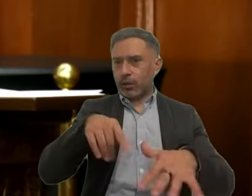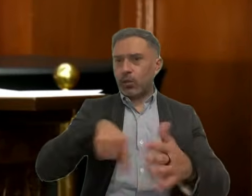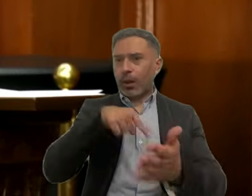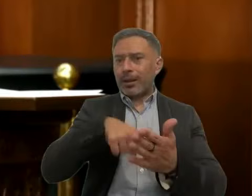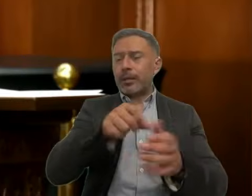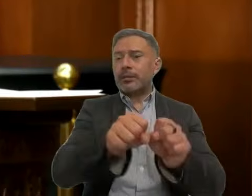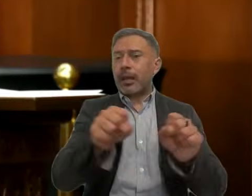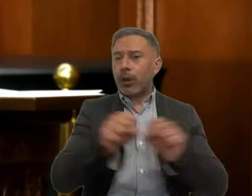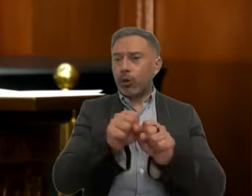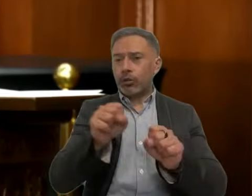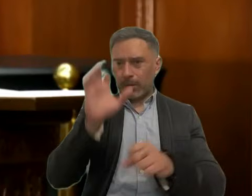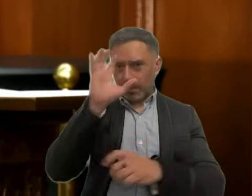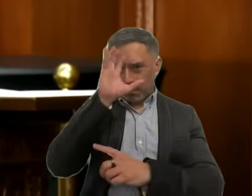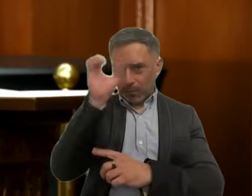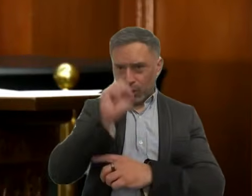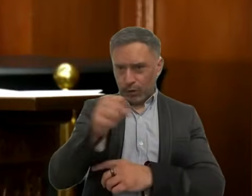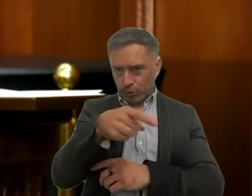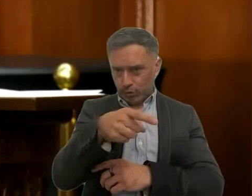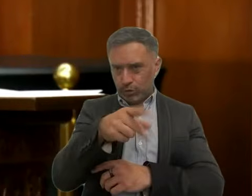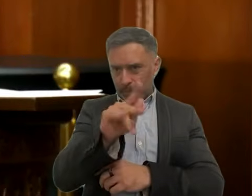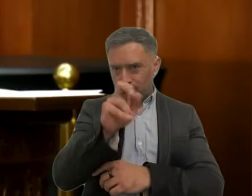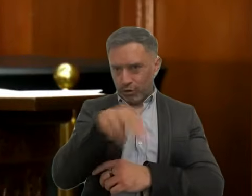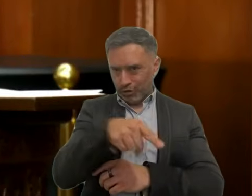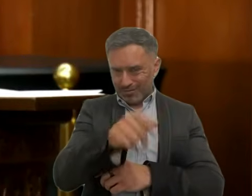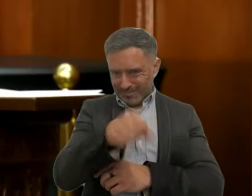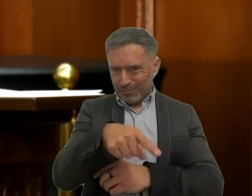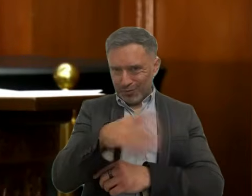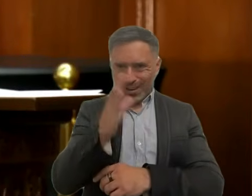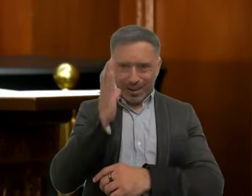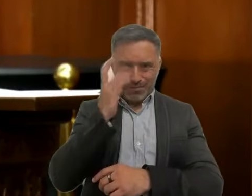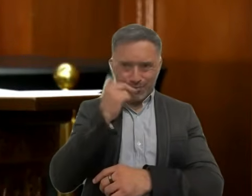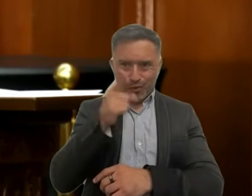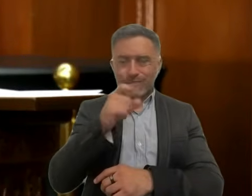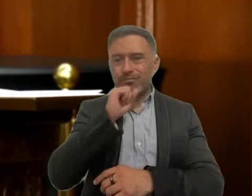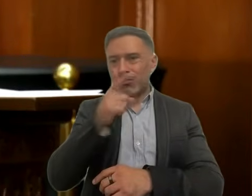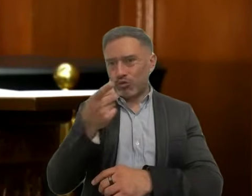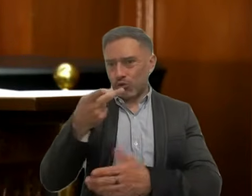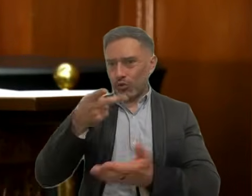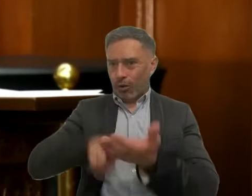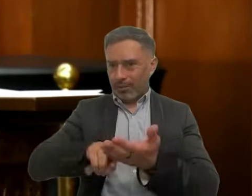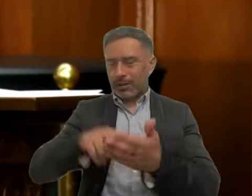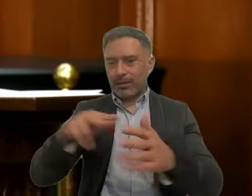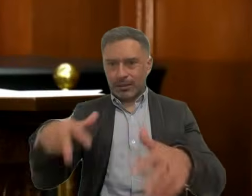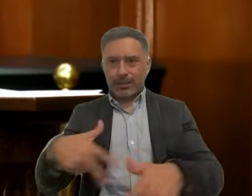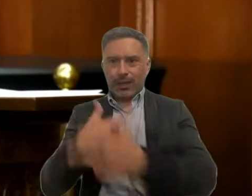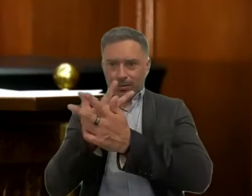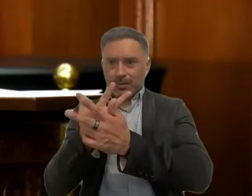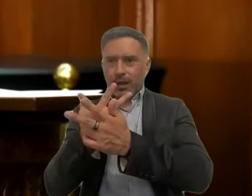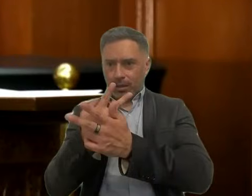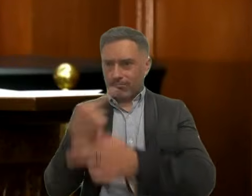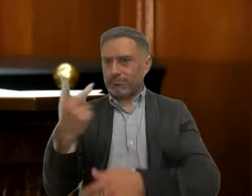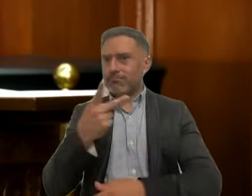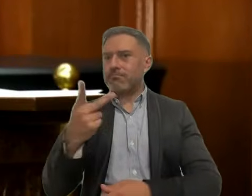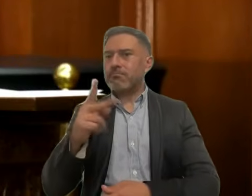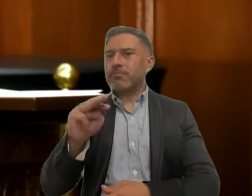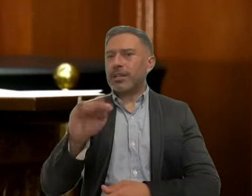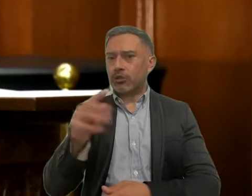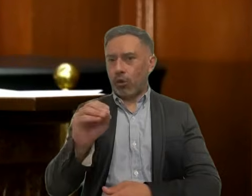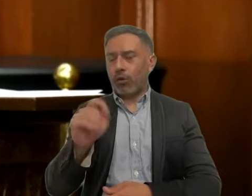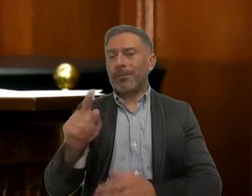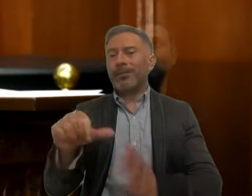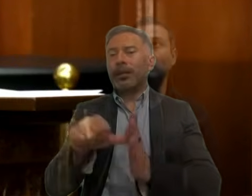Morelos y Pavón del recinto del Poder Legislativo y, en su caso, a distancia. Artículo